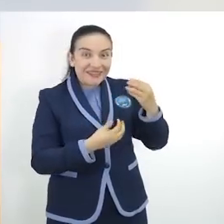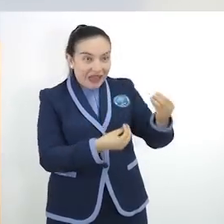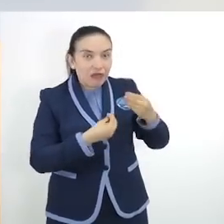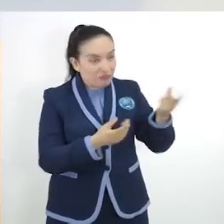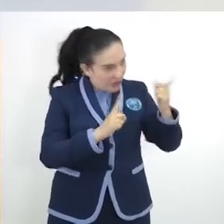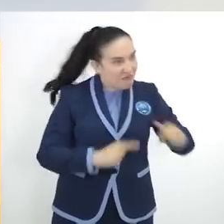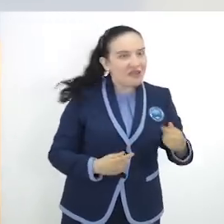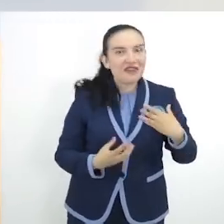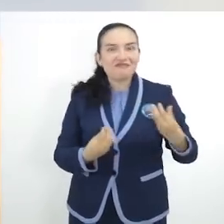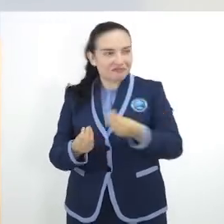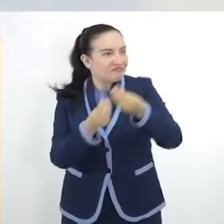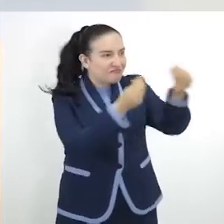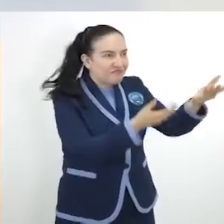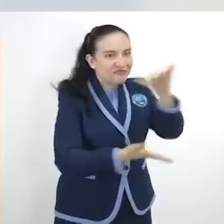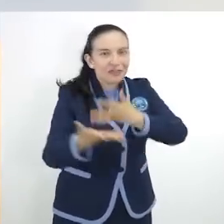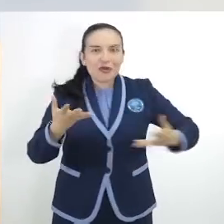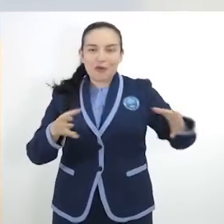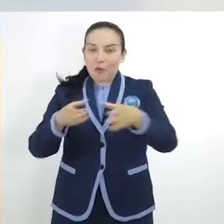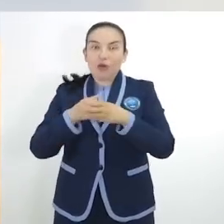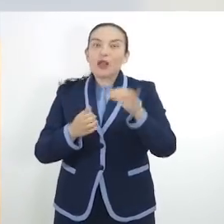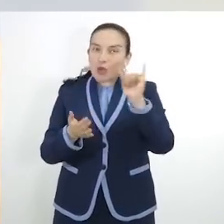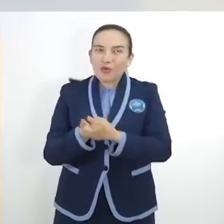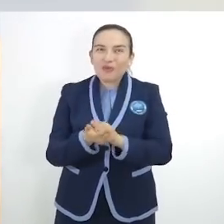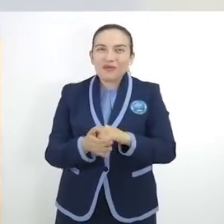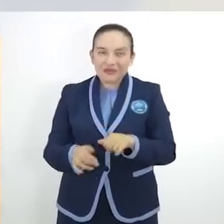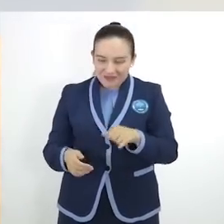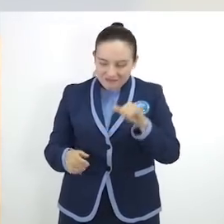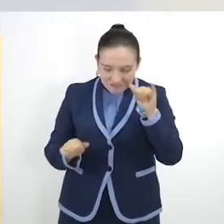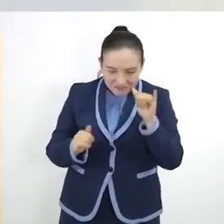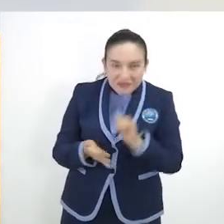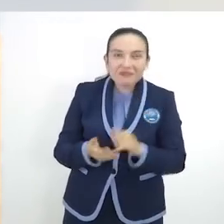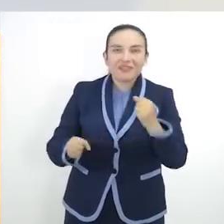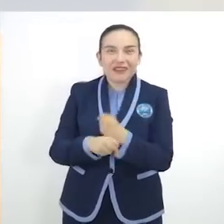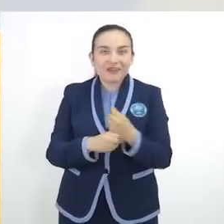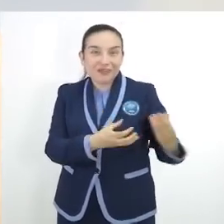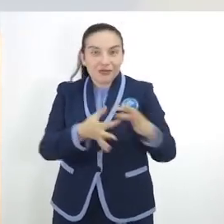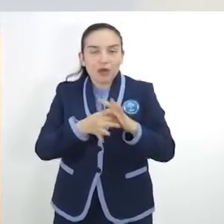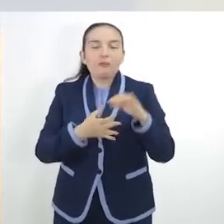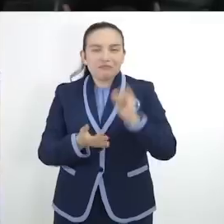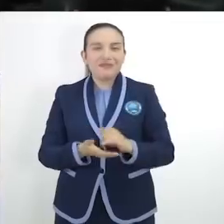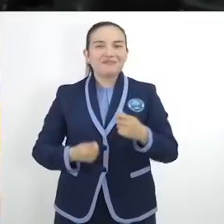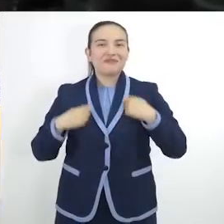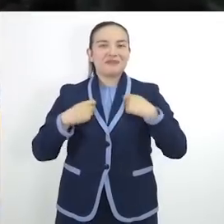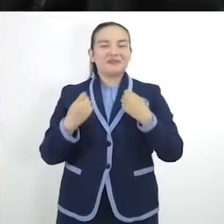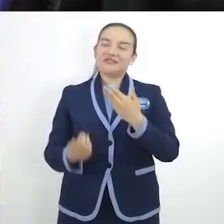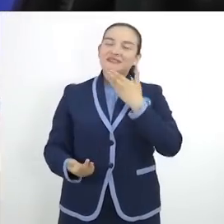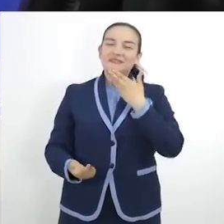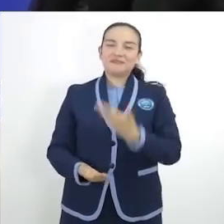todos lo disfrutemos en conjunto, así como ha sido nuestro trabajo también. Muchas gracias.